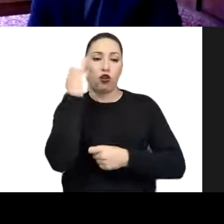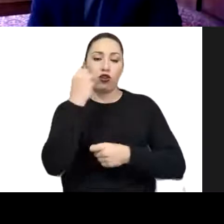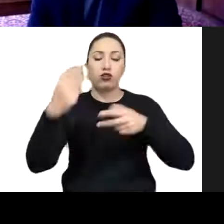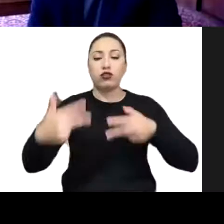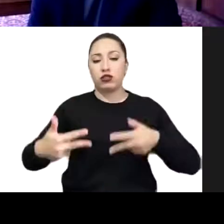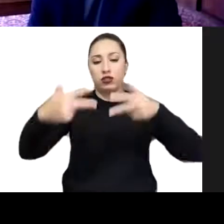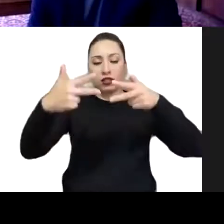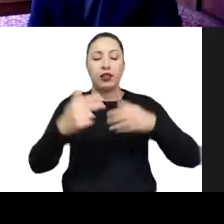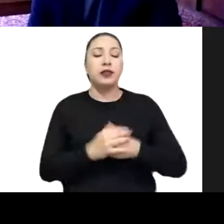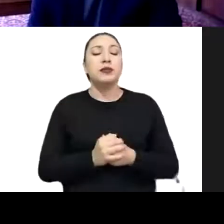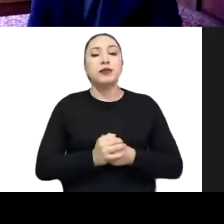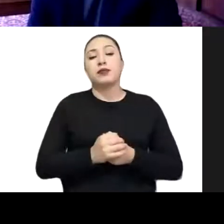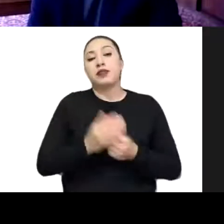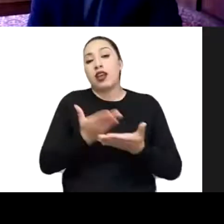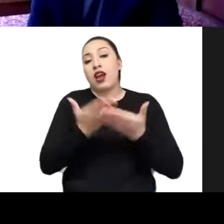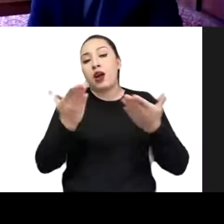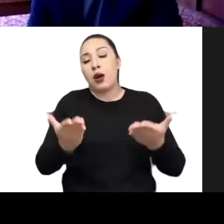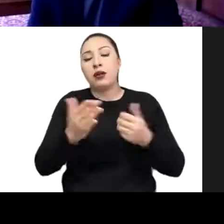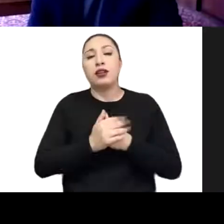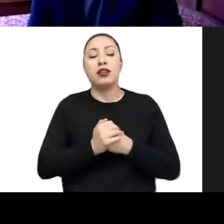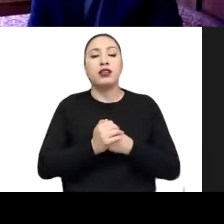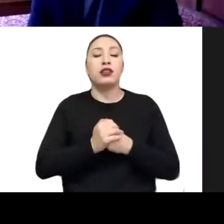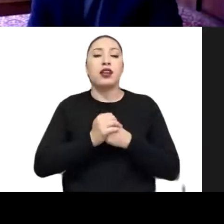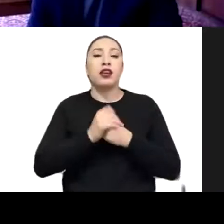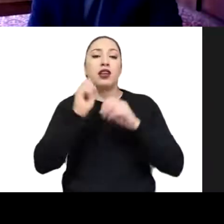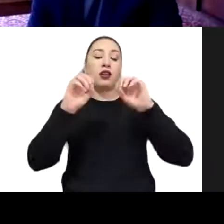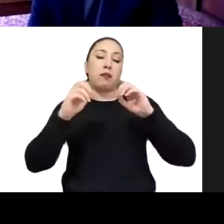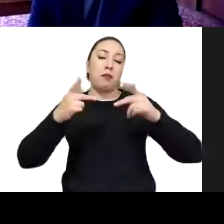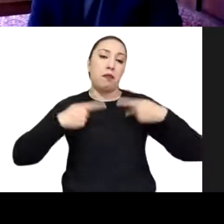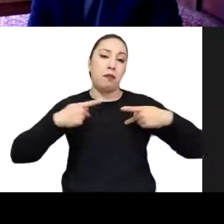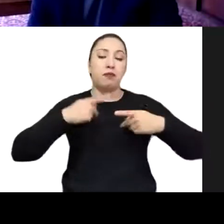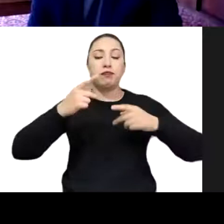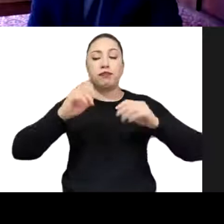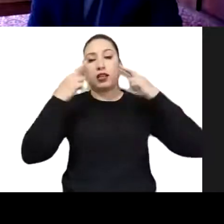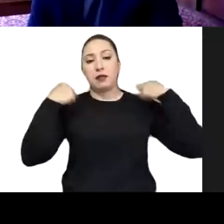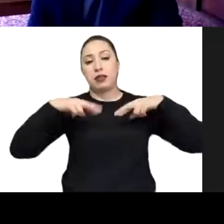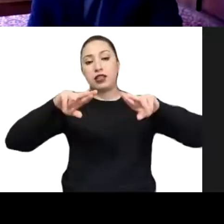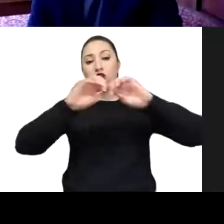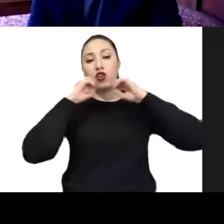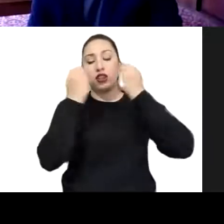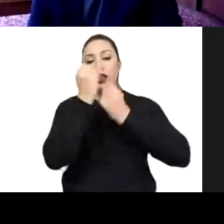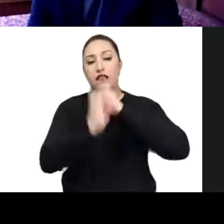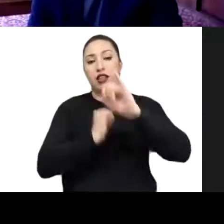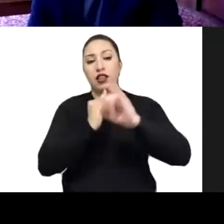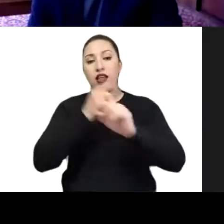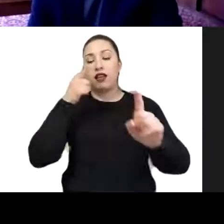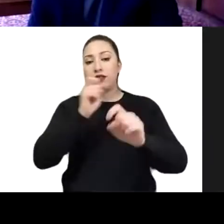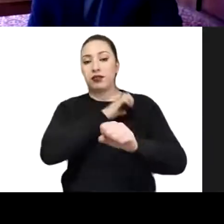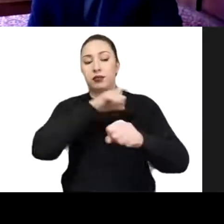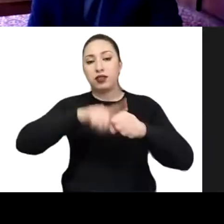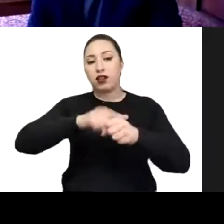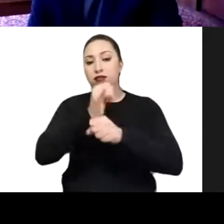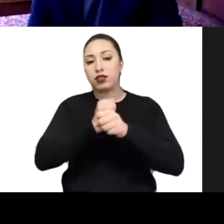esta ocasión corresponde la participación de organismos internacionales especialistas en materia hídrica y